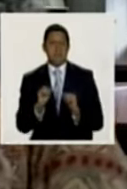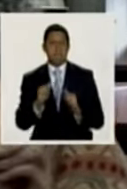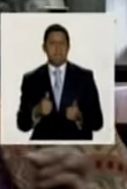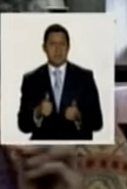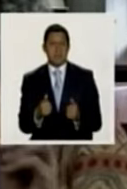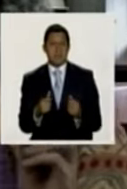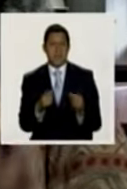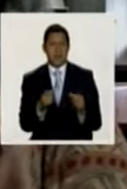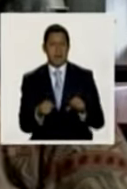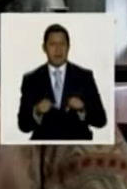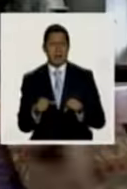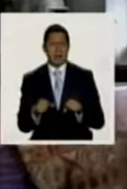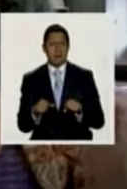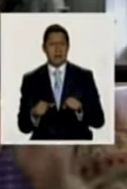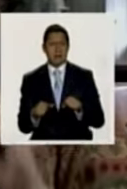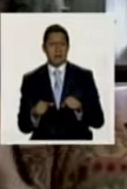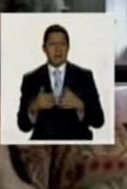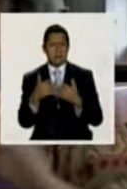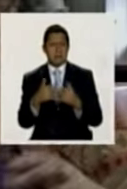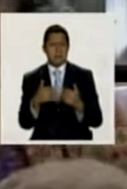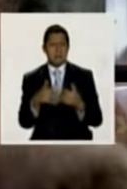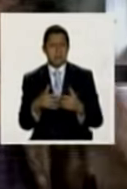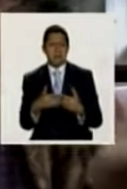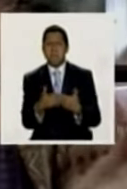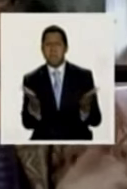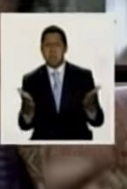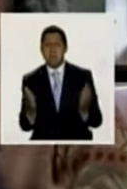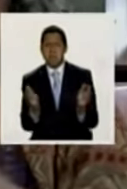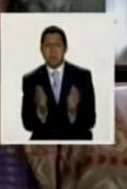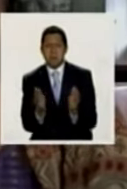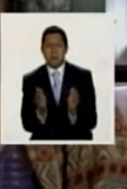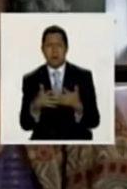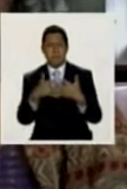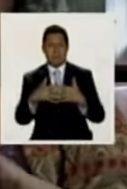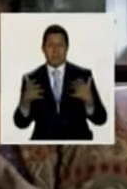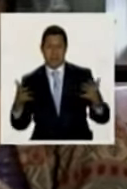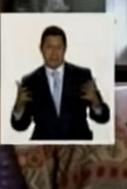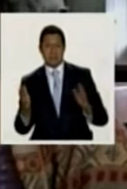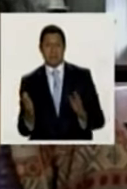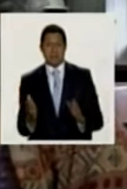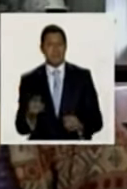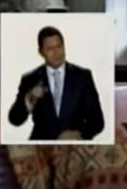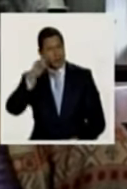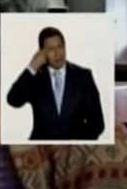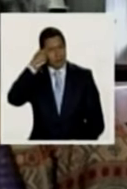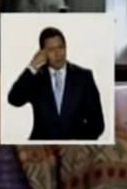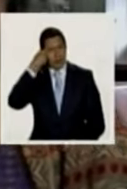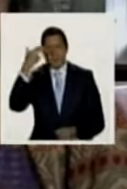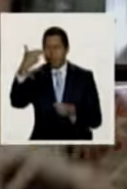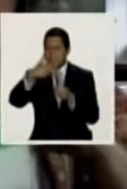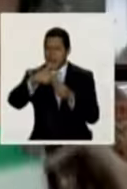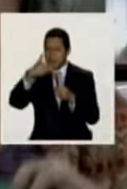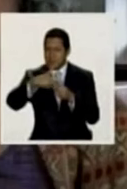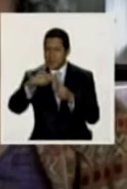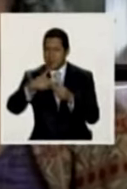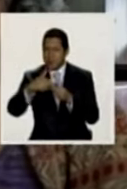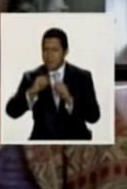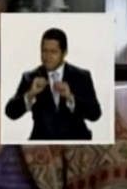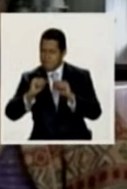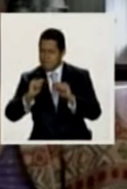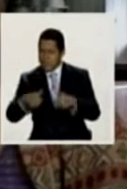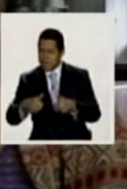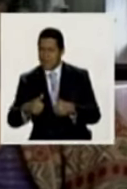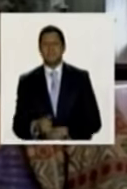a empezar en pequeños carguitos dentro de la empresa pública que vendría a ser la gran empresa. Acuérdate que estaba el petróleo de alguna